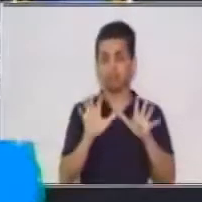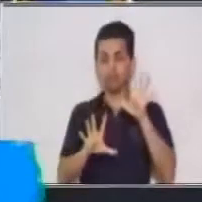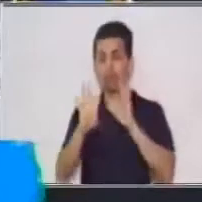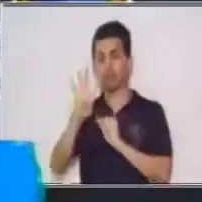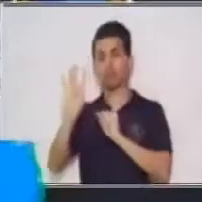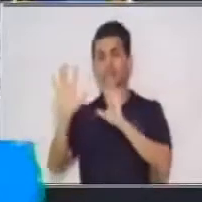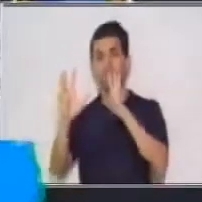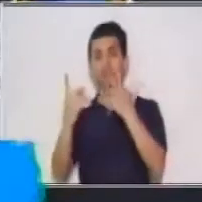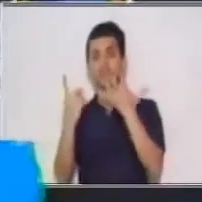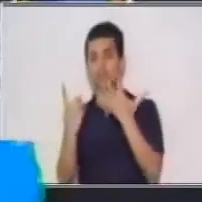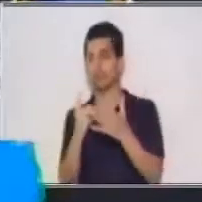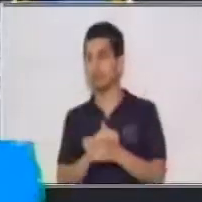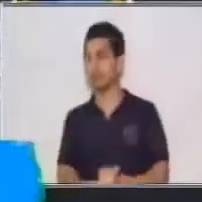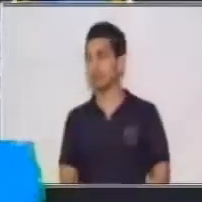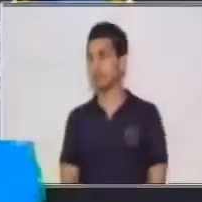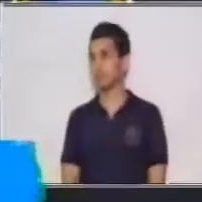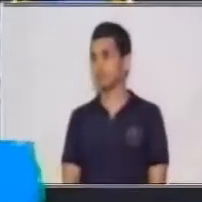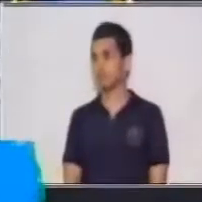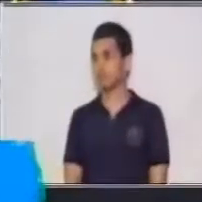3.1416.